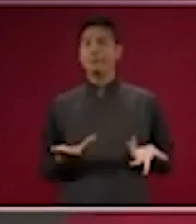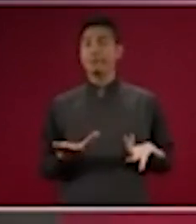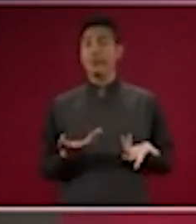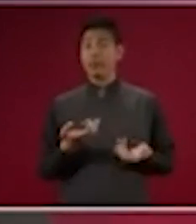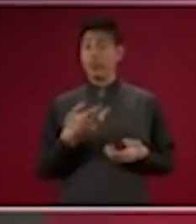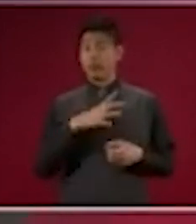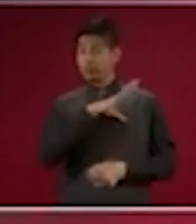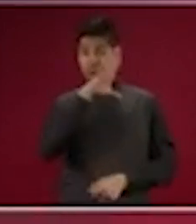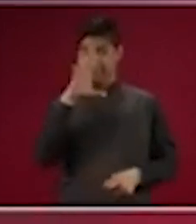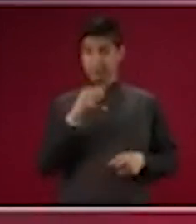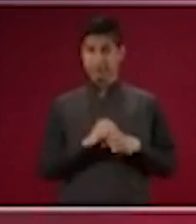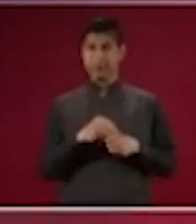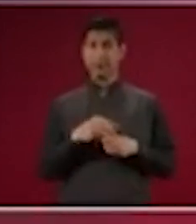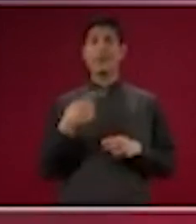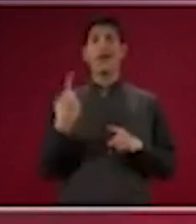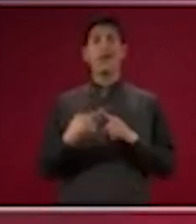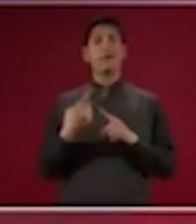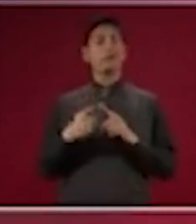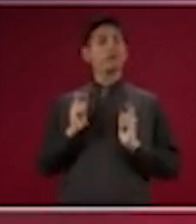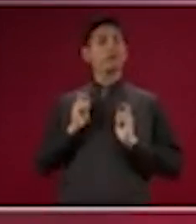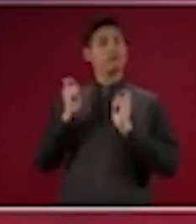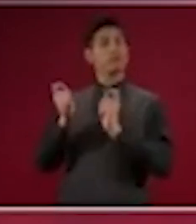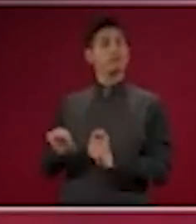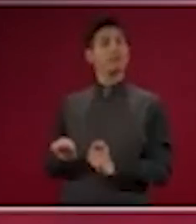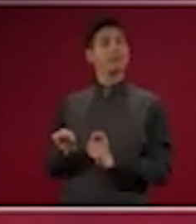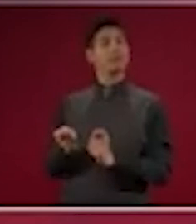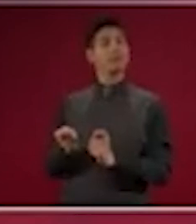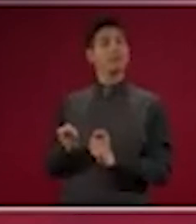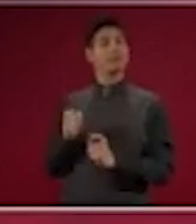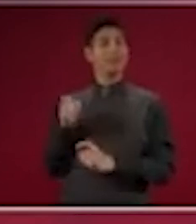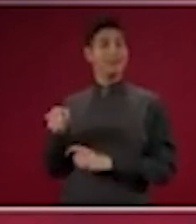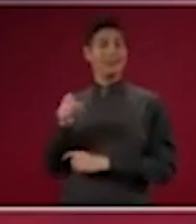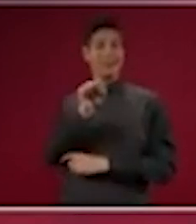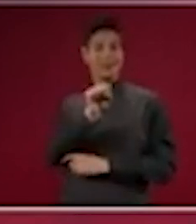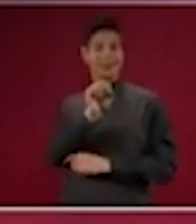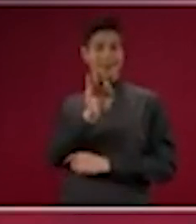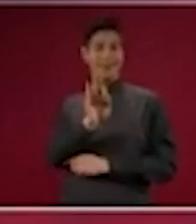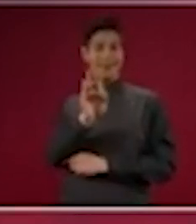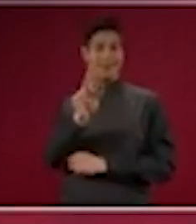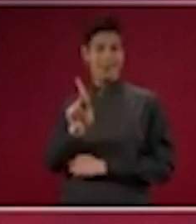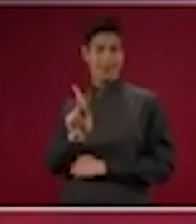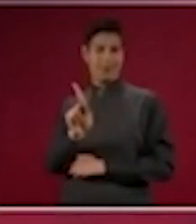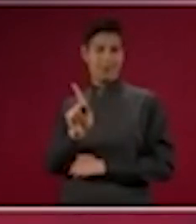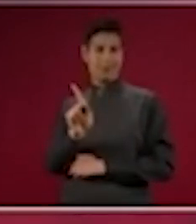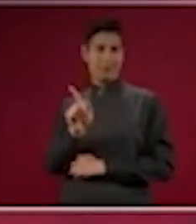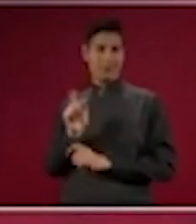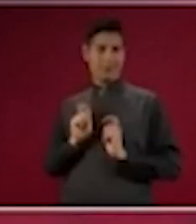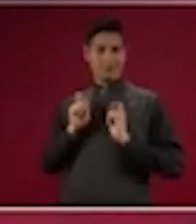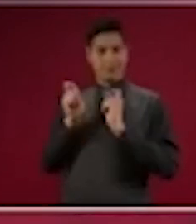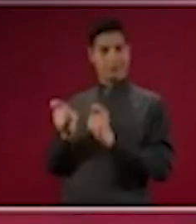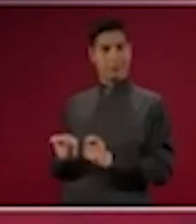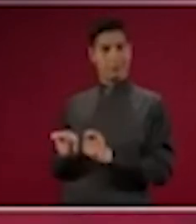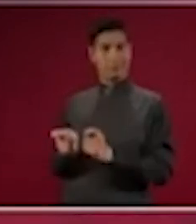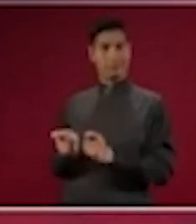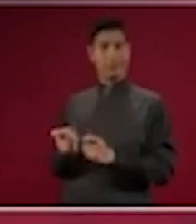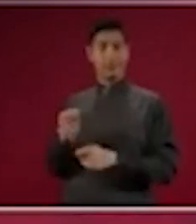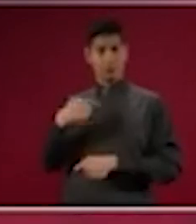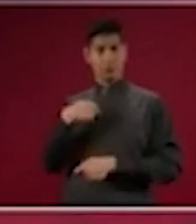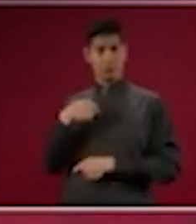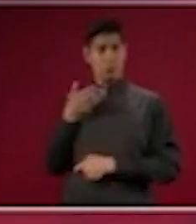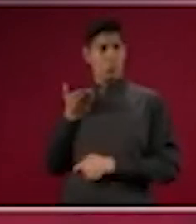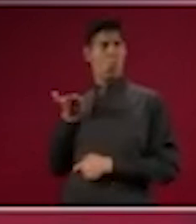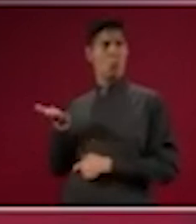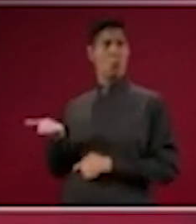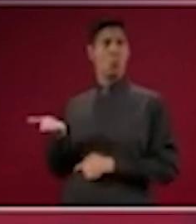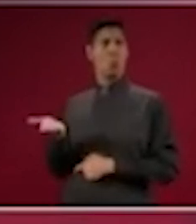que concluya el primer piso de la llamada Cuarta Transformación, al menos 26 integrantes de 6 familias cercanas al presidente